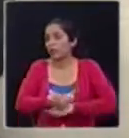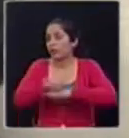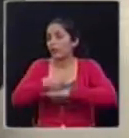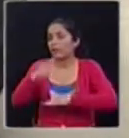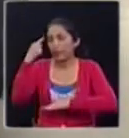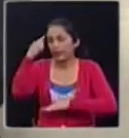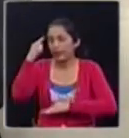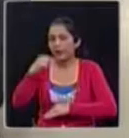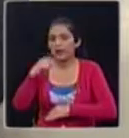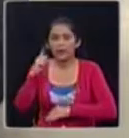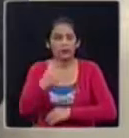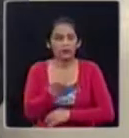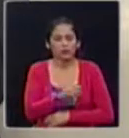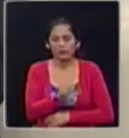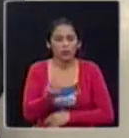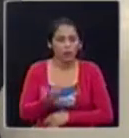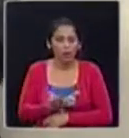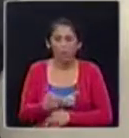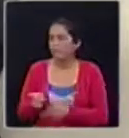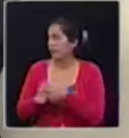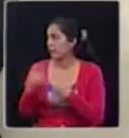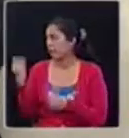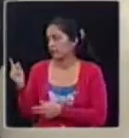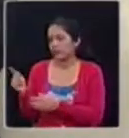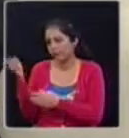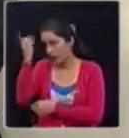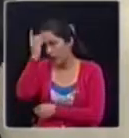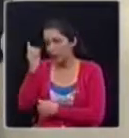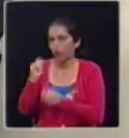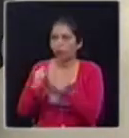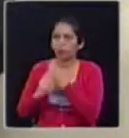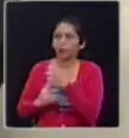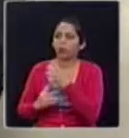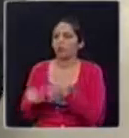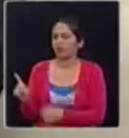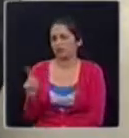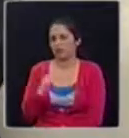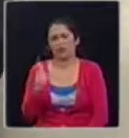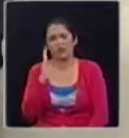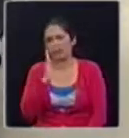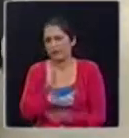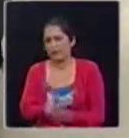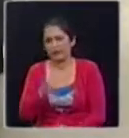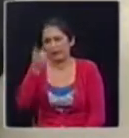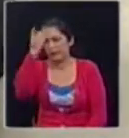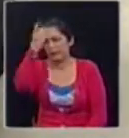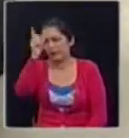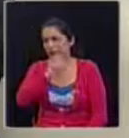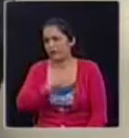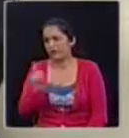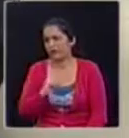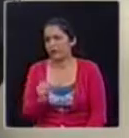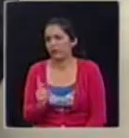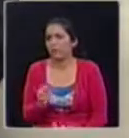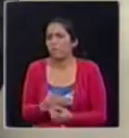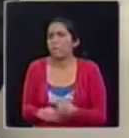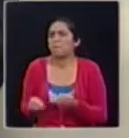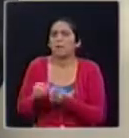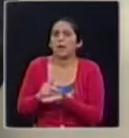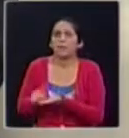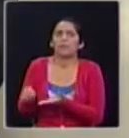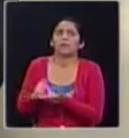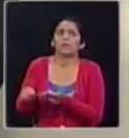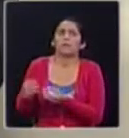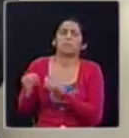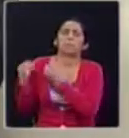público, frenemos las importaciones para no mantener un déficit, para que no se nos venga encima un